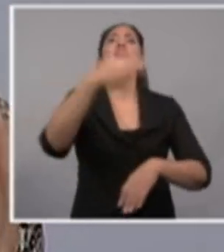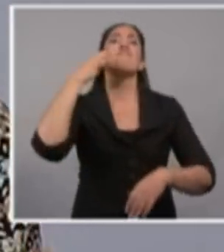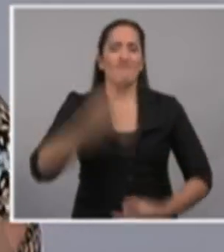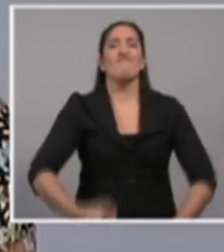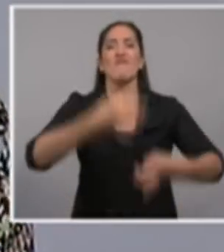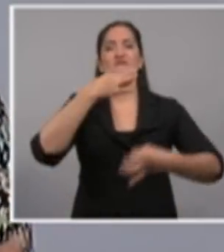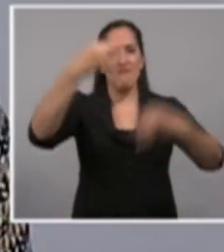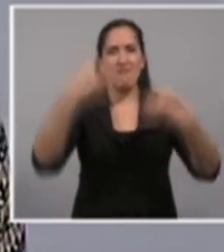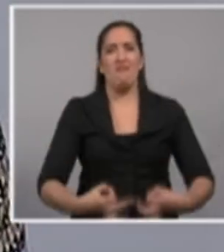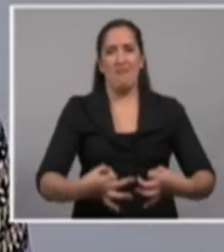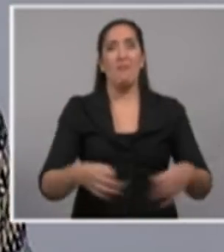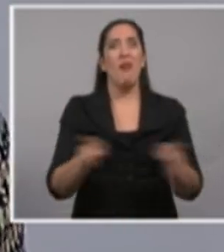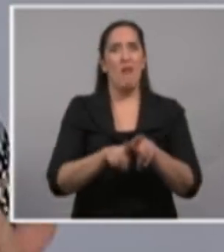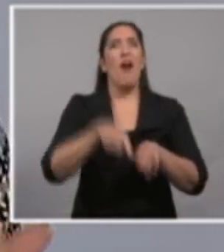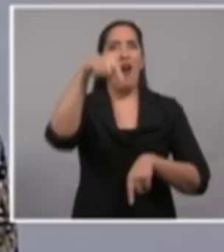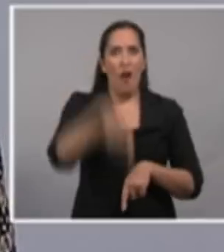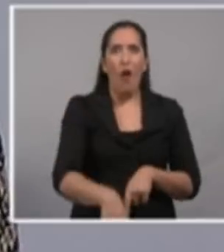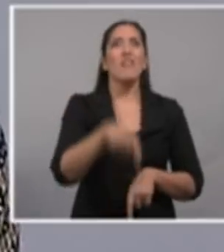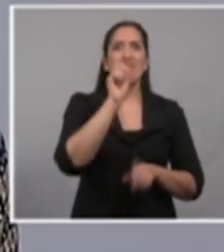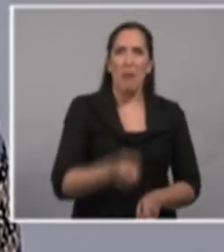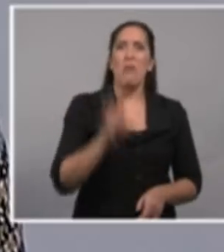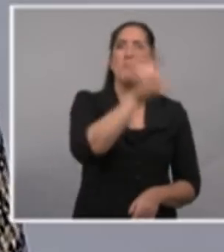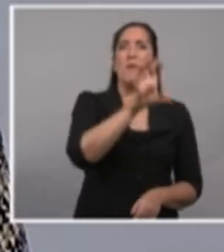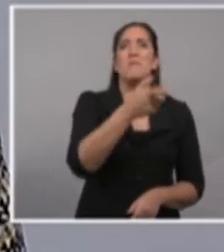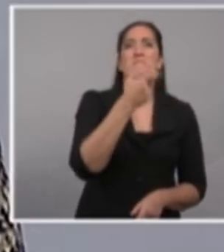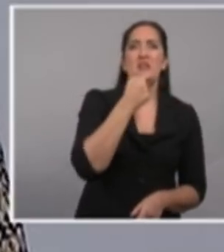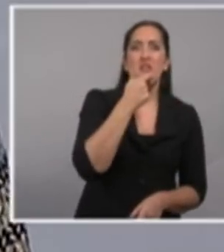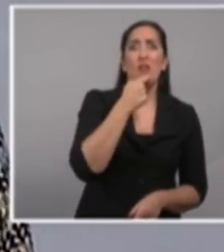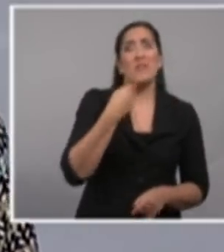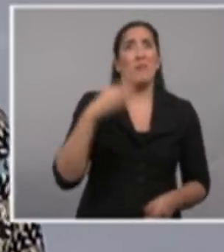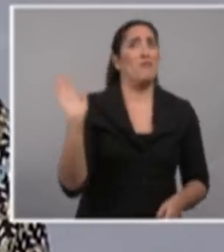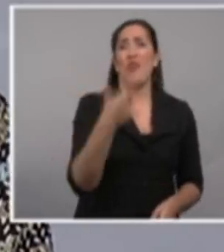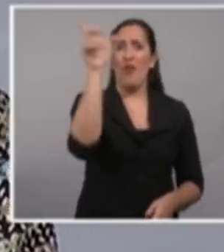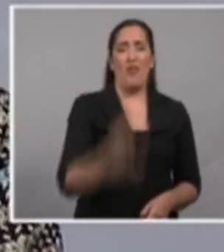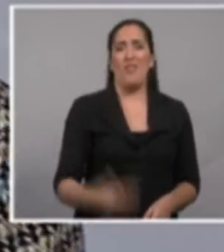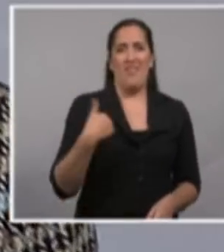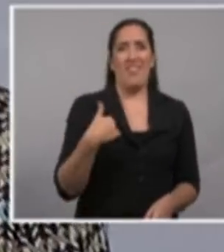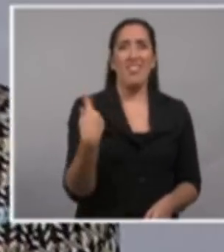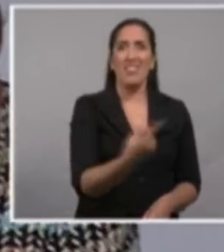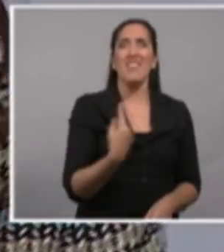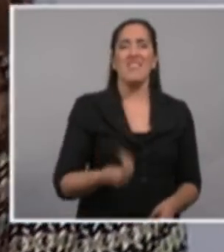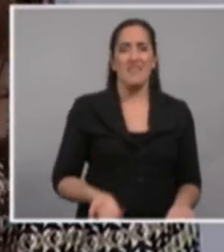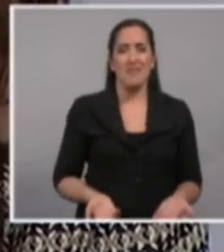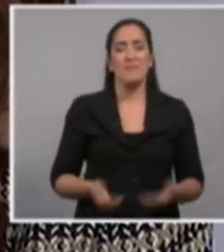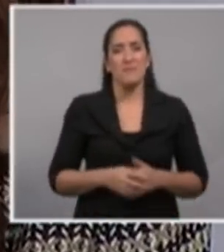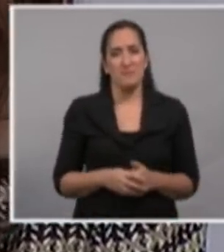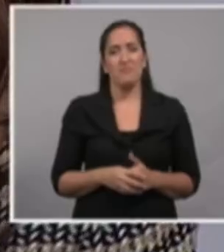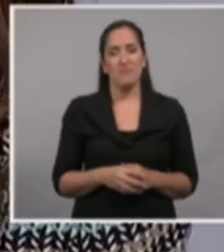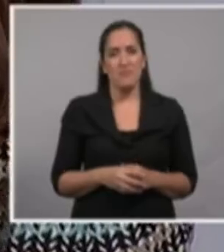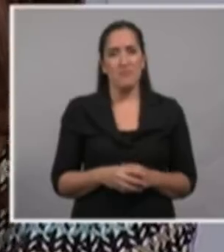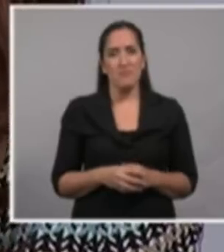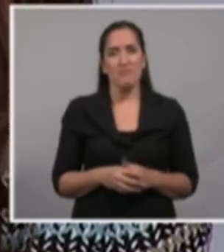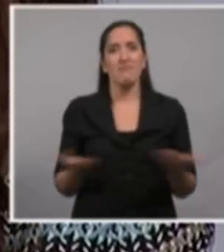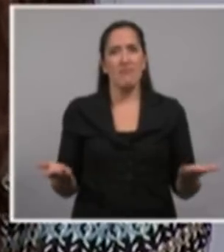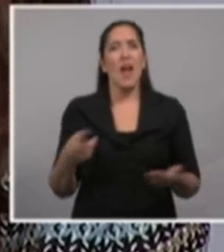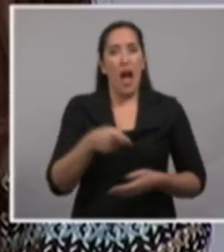como coronamos hoy la de mendocinos y argentinos, que además